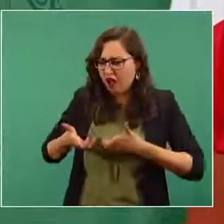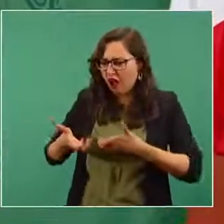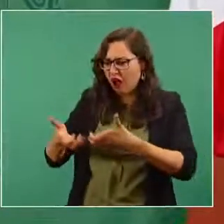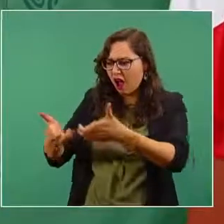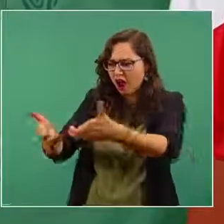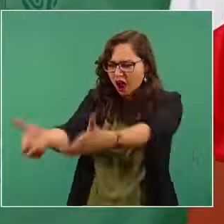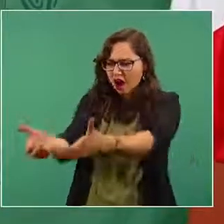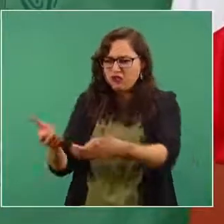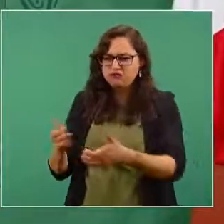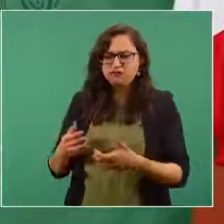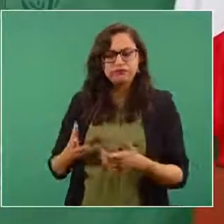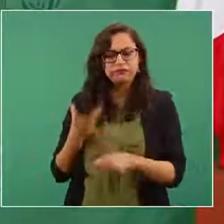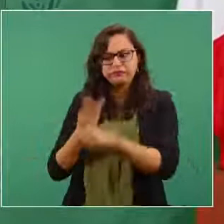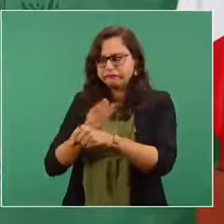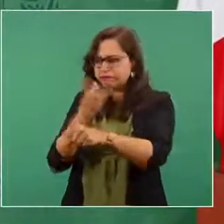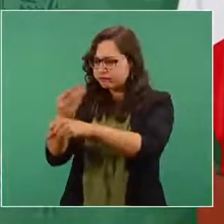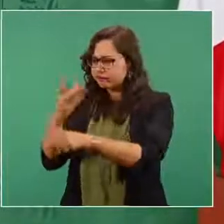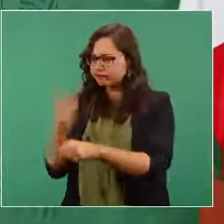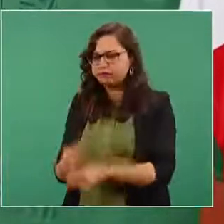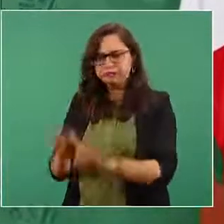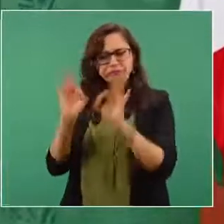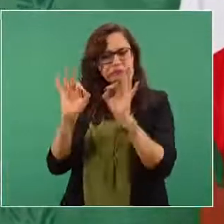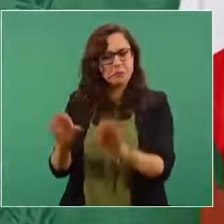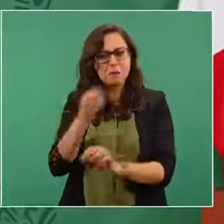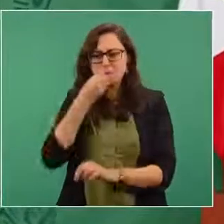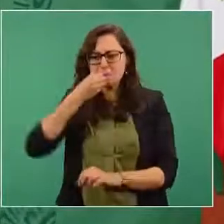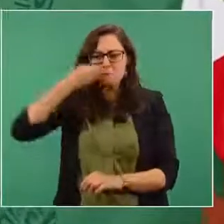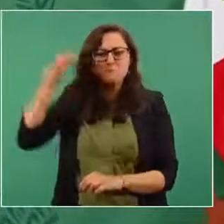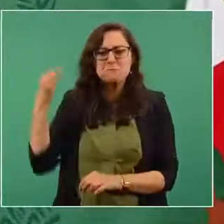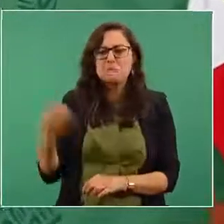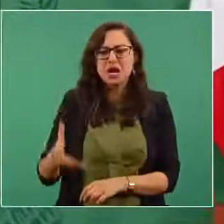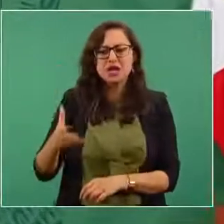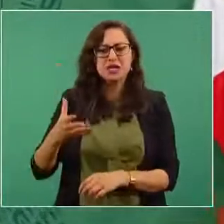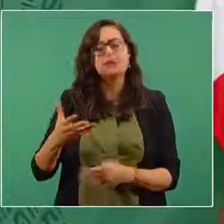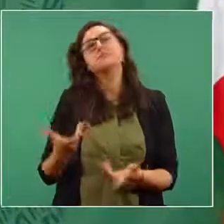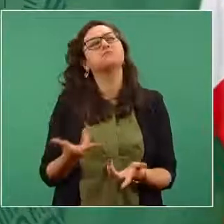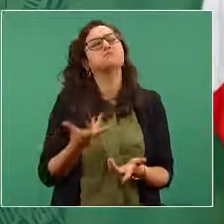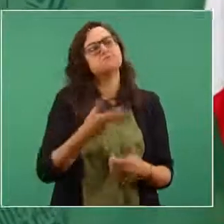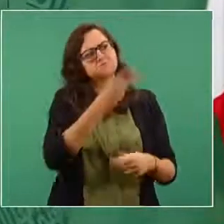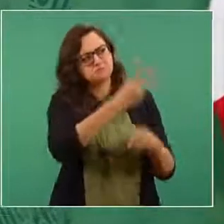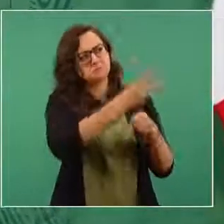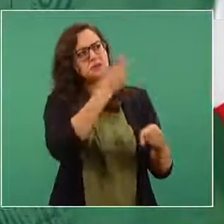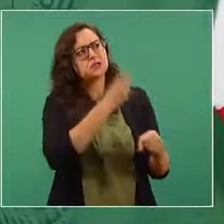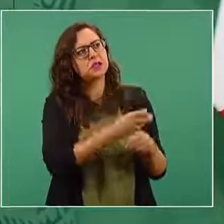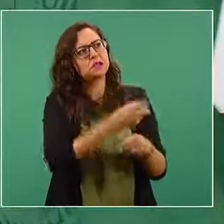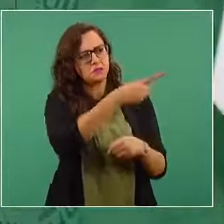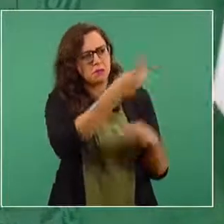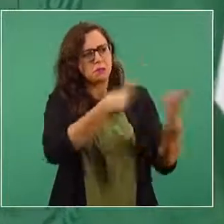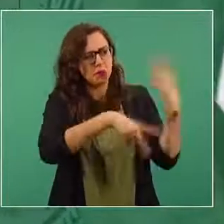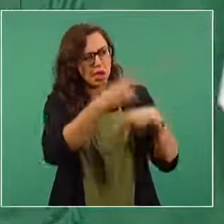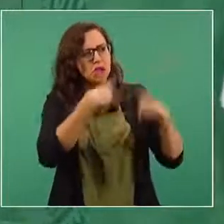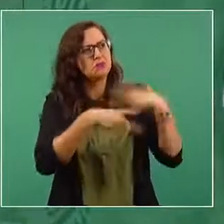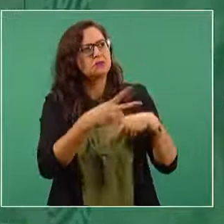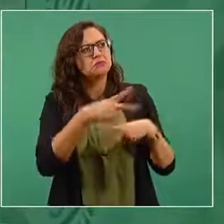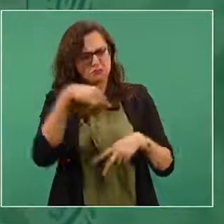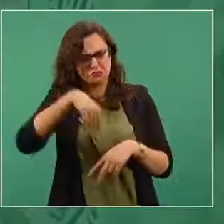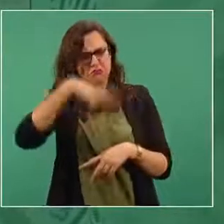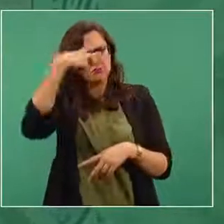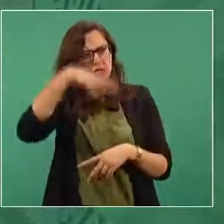Entonces lo invité, y cuando esté en México cuando usted lo